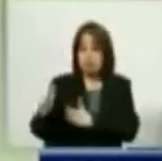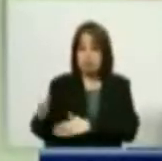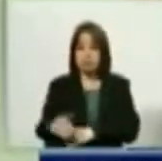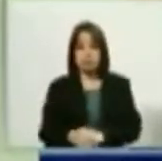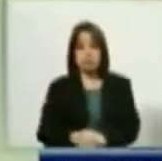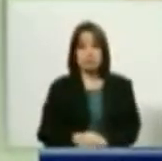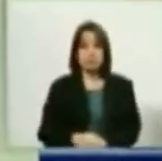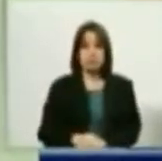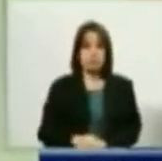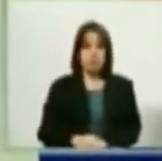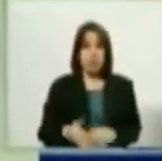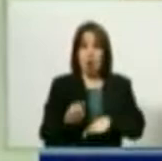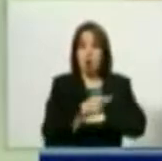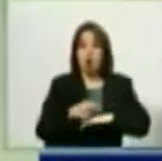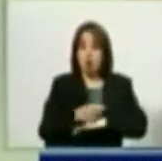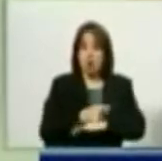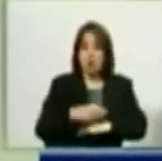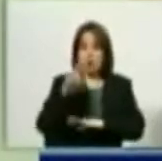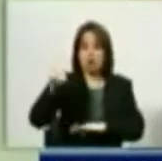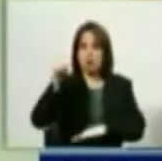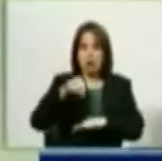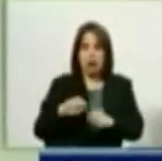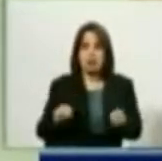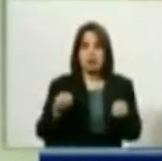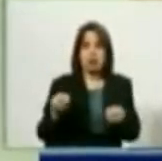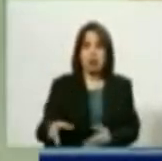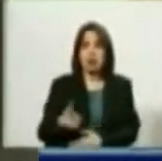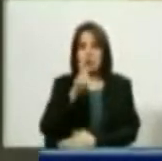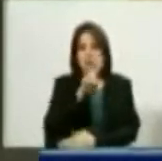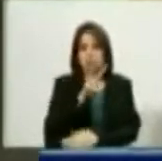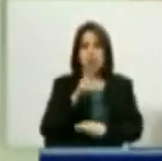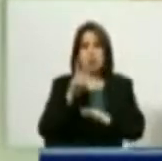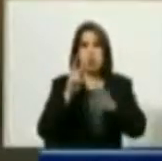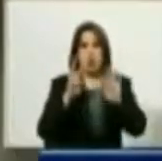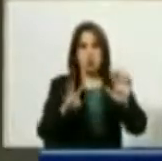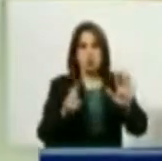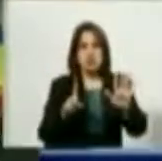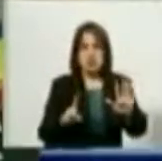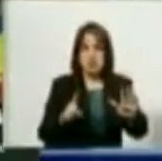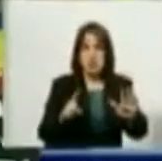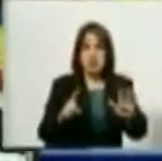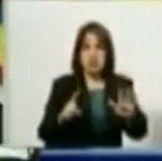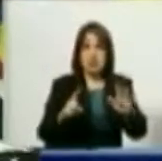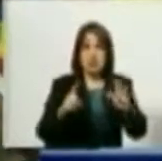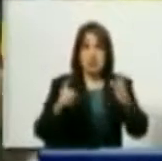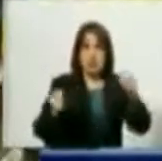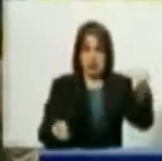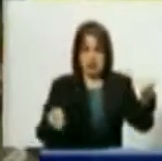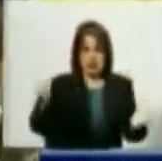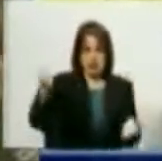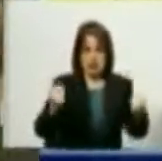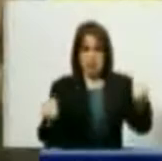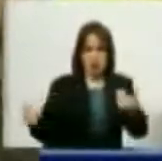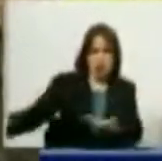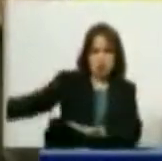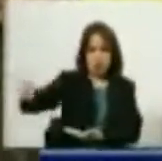ejecutivo nacional entregó doscientos noventa y seis equipos para la recolección de desechos sólidos